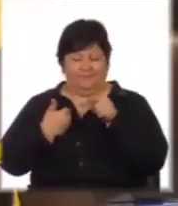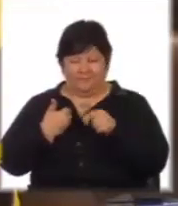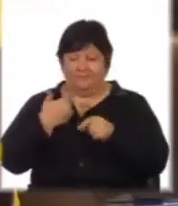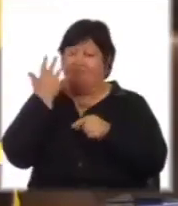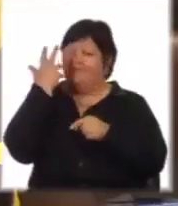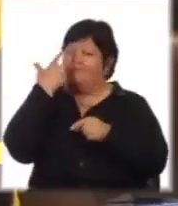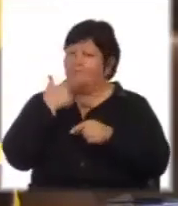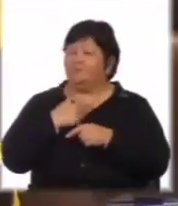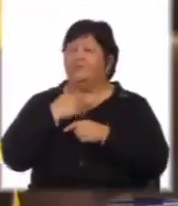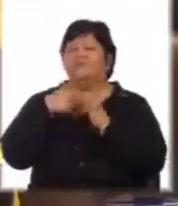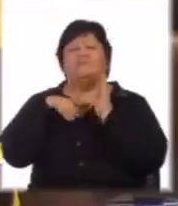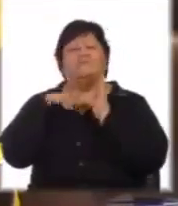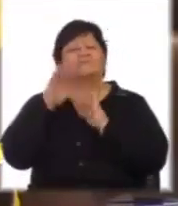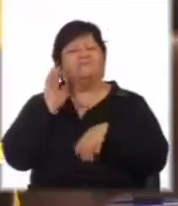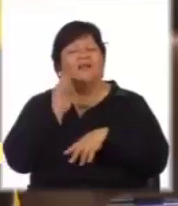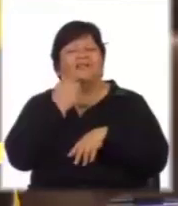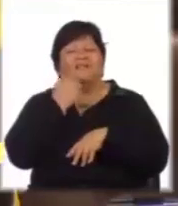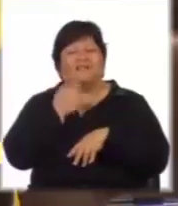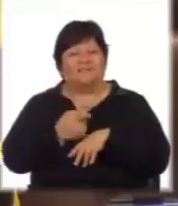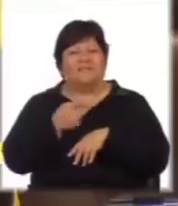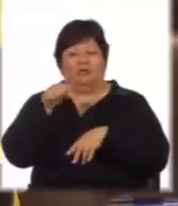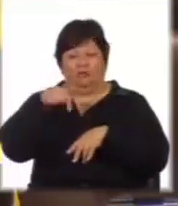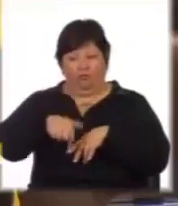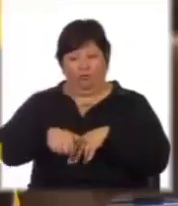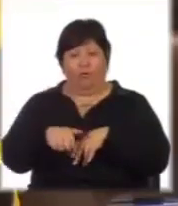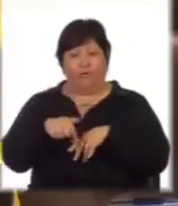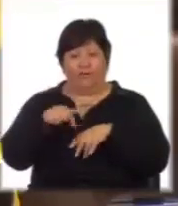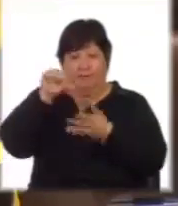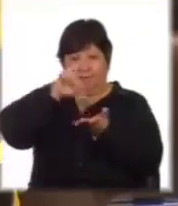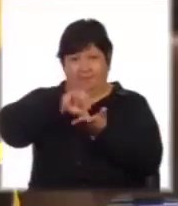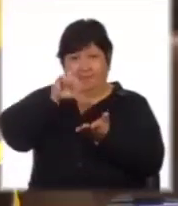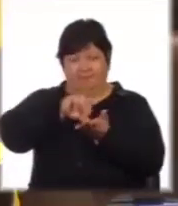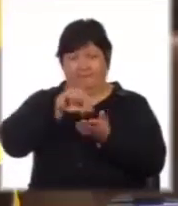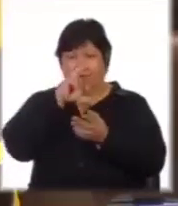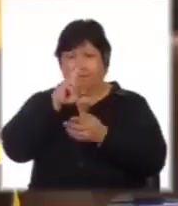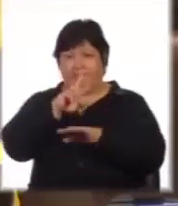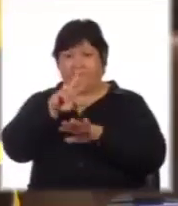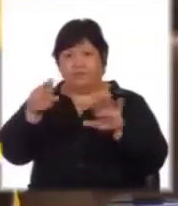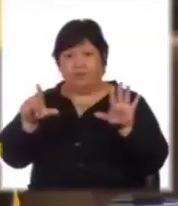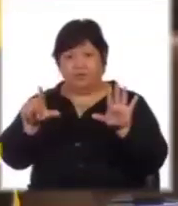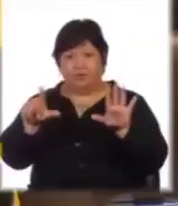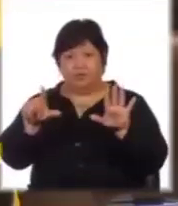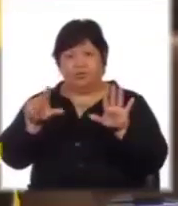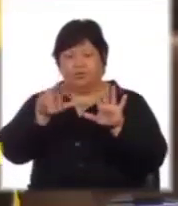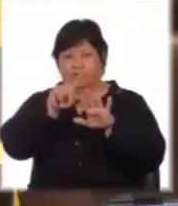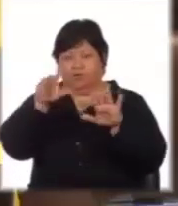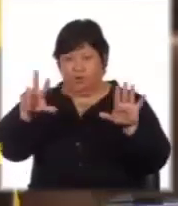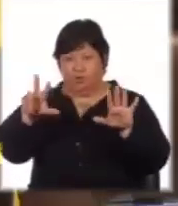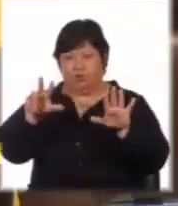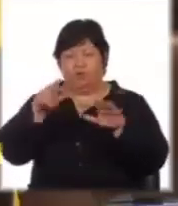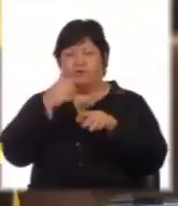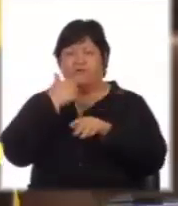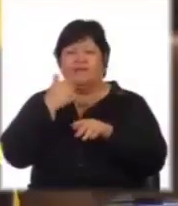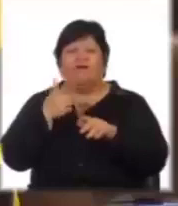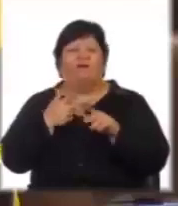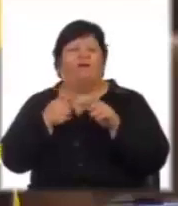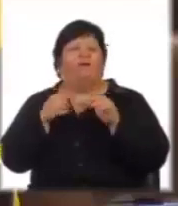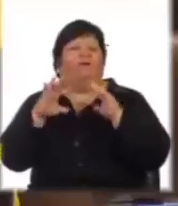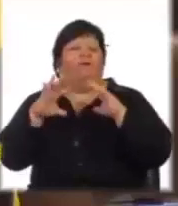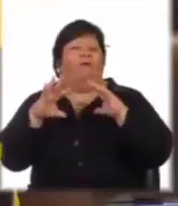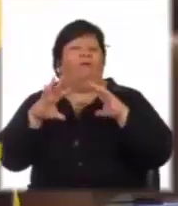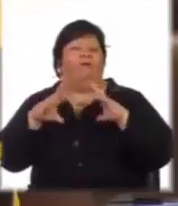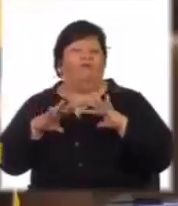de privilegios de quienes hoy en este país y en este 2018 tienen jubilaciones que pasan los $3.000,